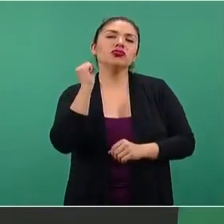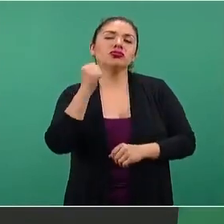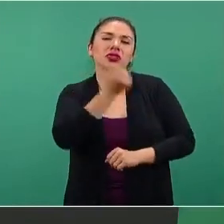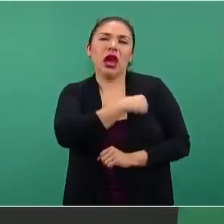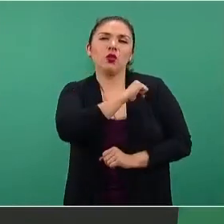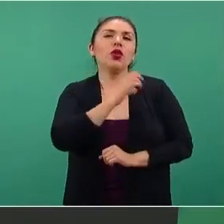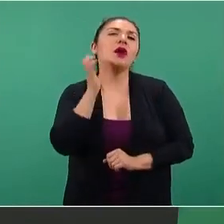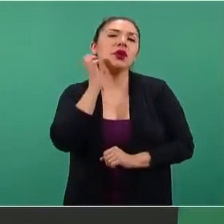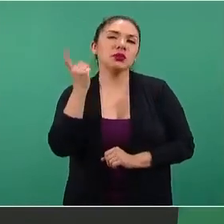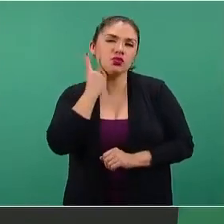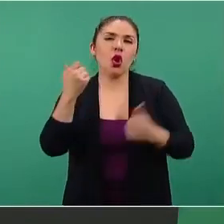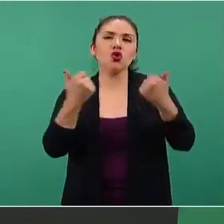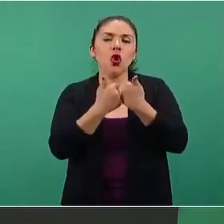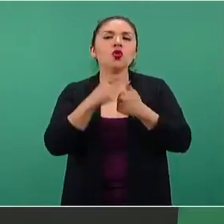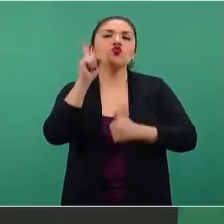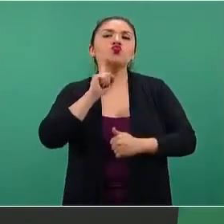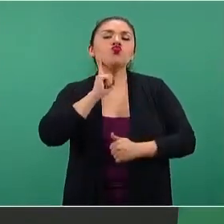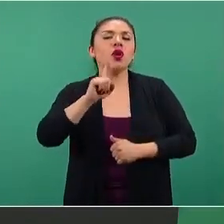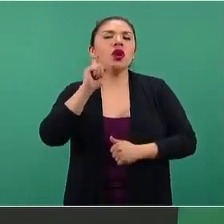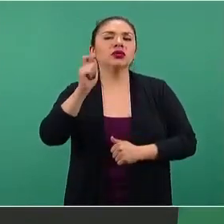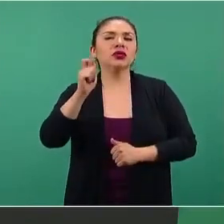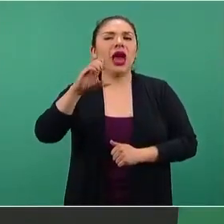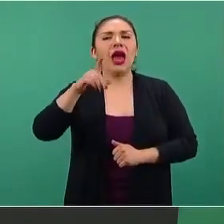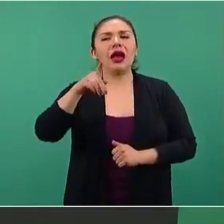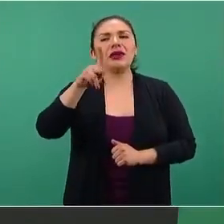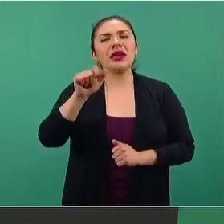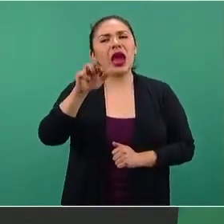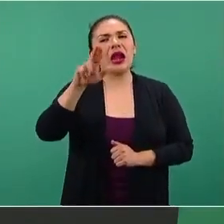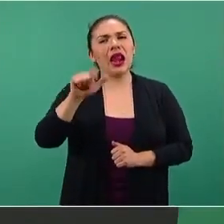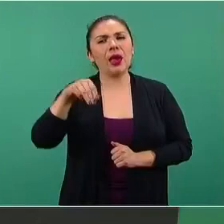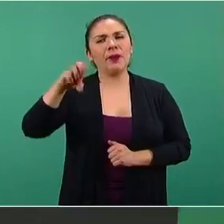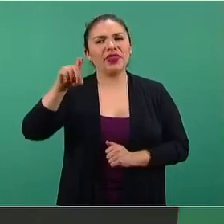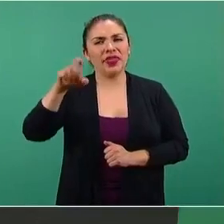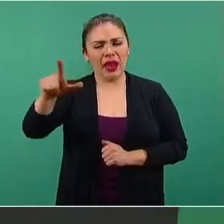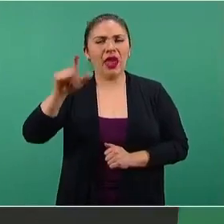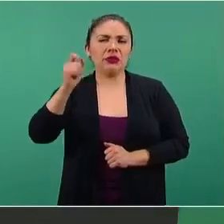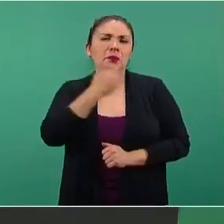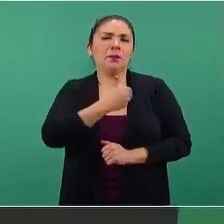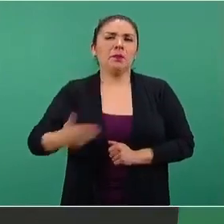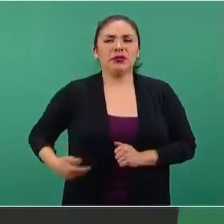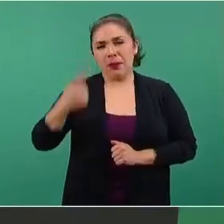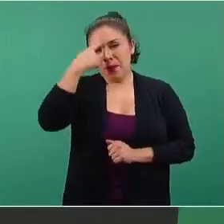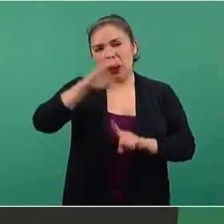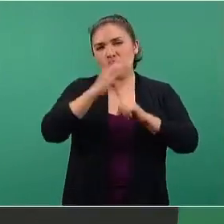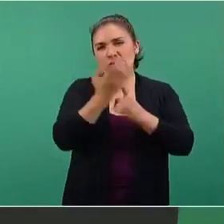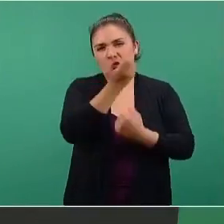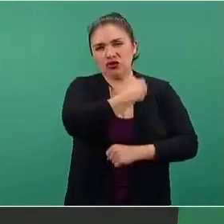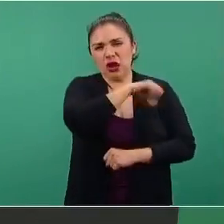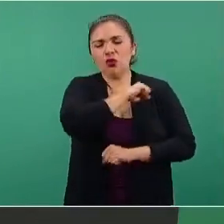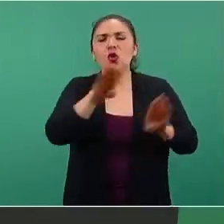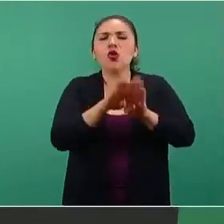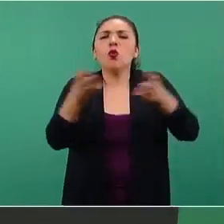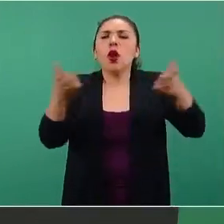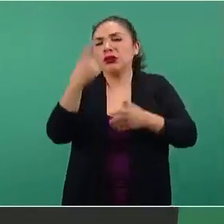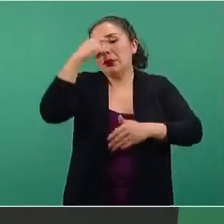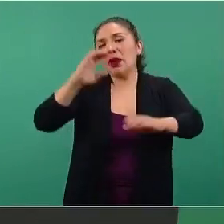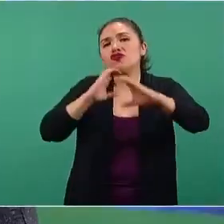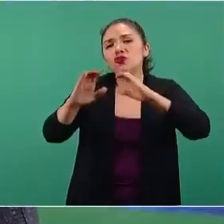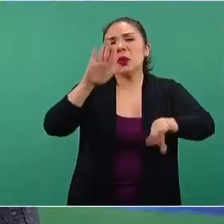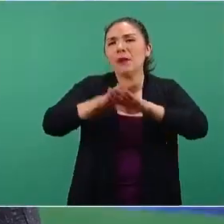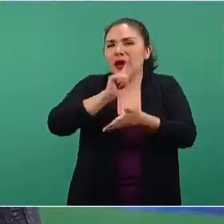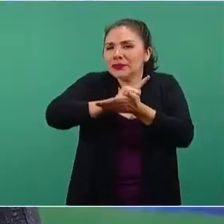la diputada Carmen Medel como presidenta de esta Comisión de Salud, un ejercicio de comunicación,